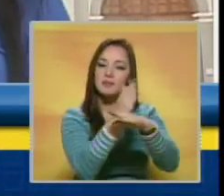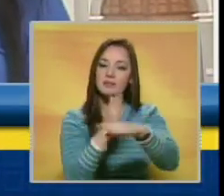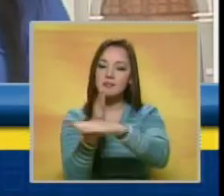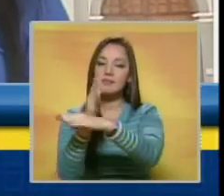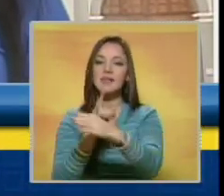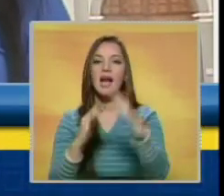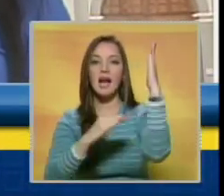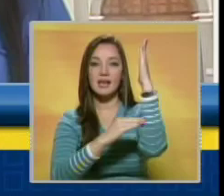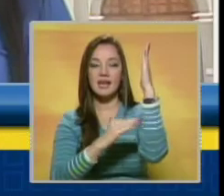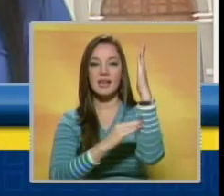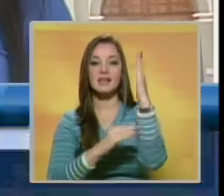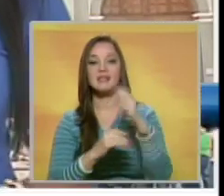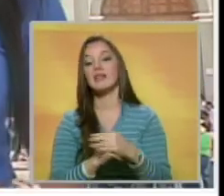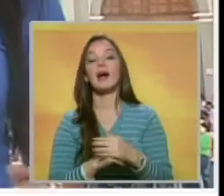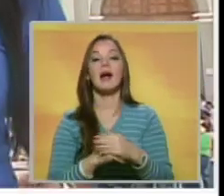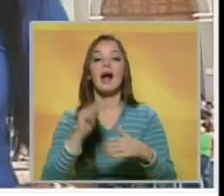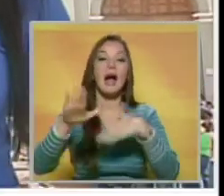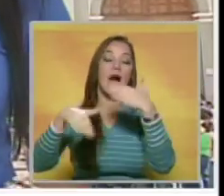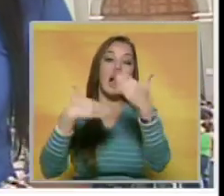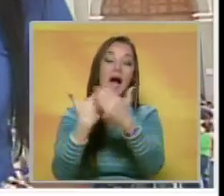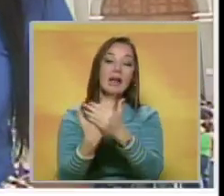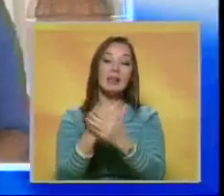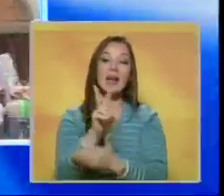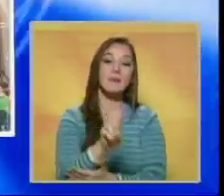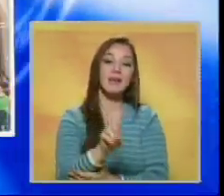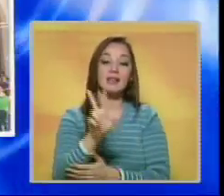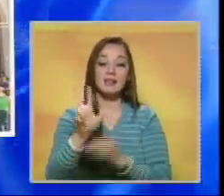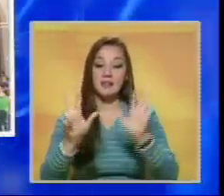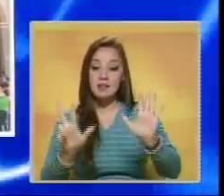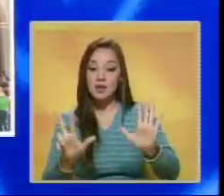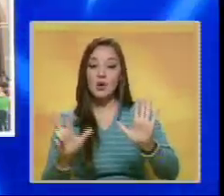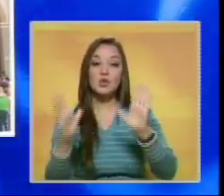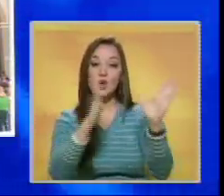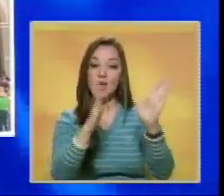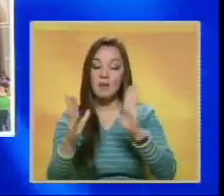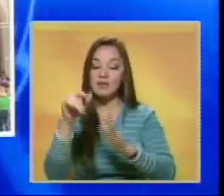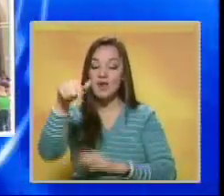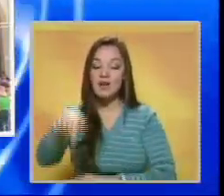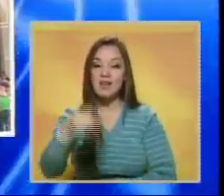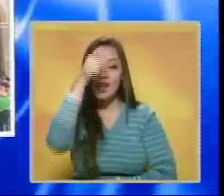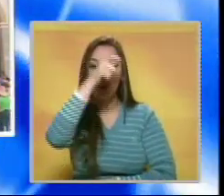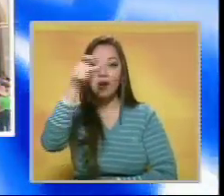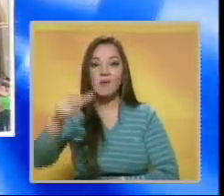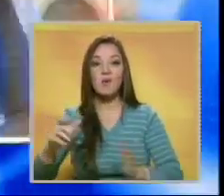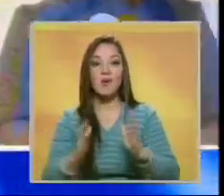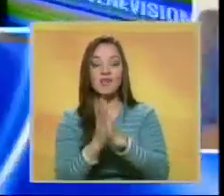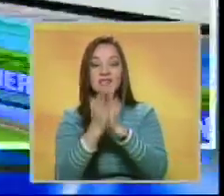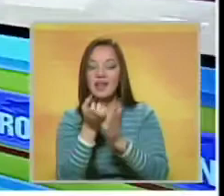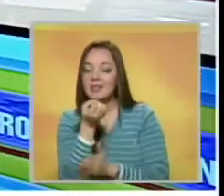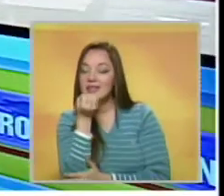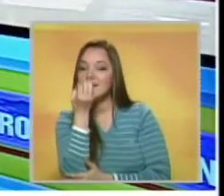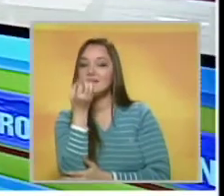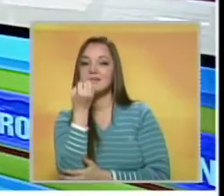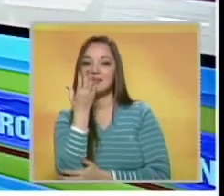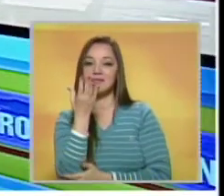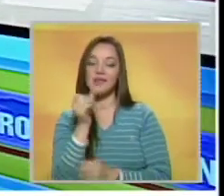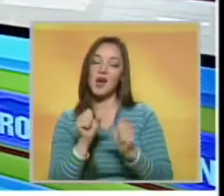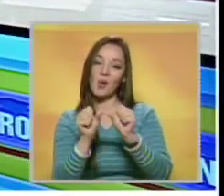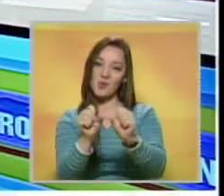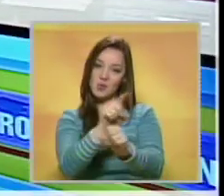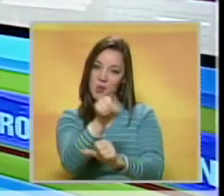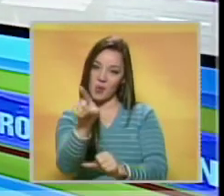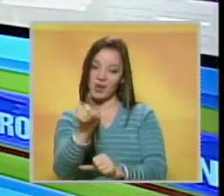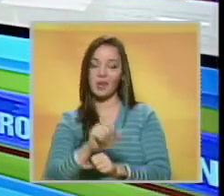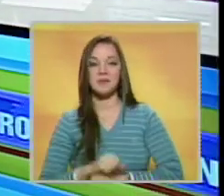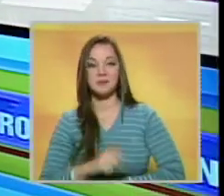prolongará hasta el 28 de marzo. Es lo que tenemos desde el pueblo de Santa Rosa. Continúen ustedes con más. Muchísimas gracias. Qué